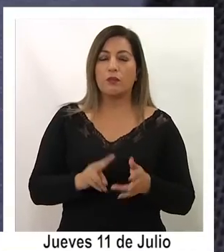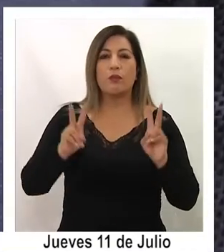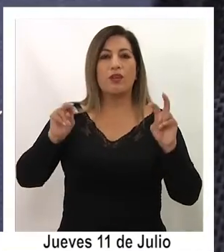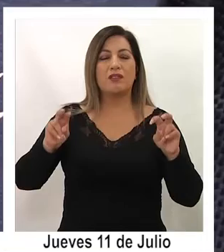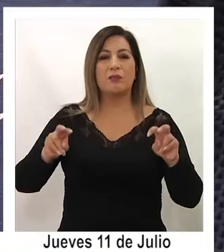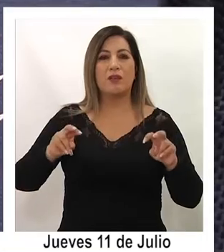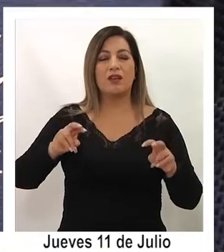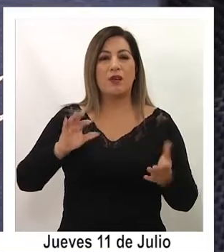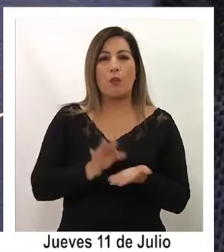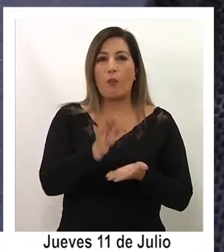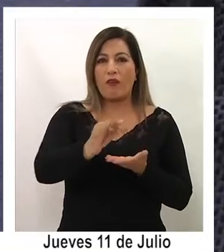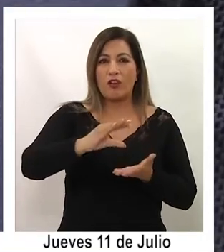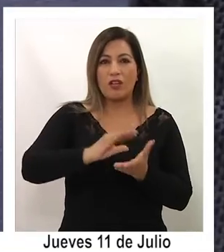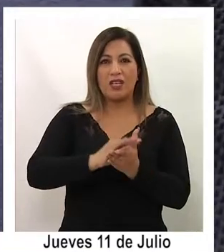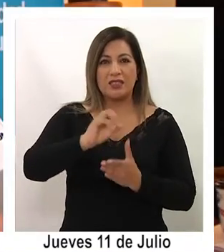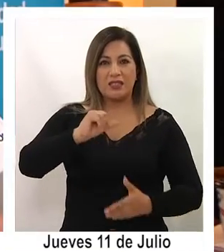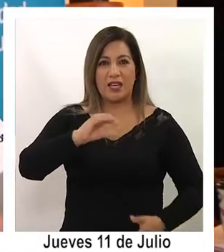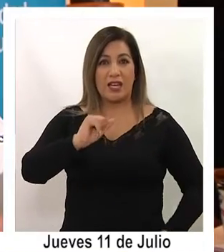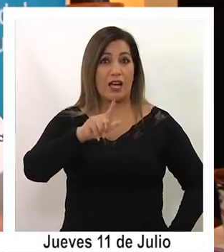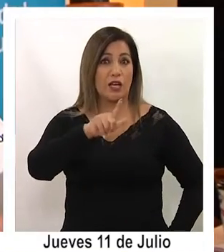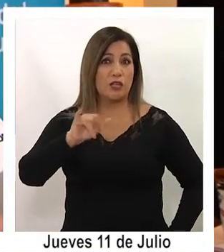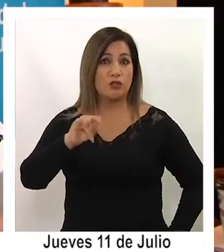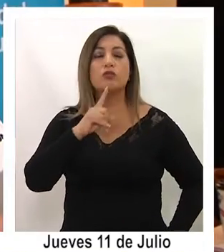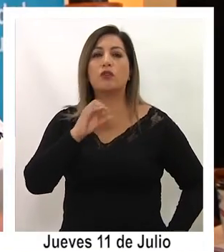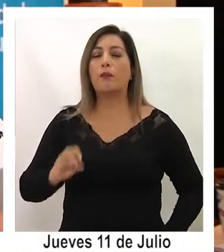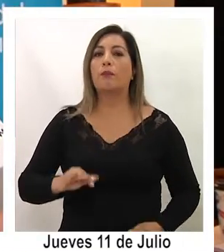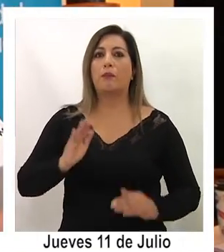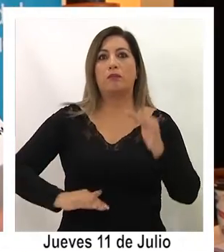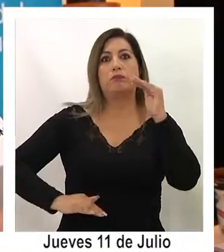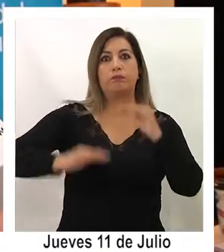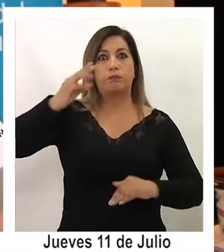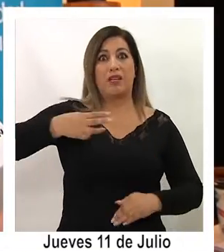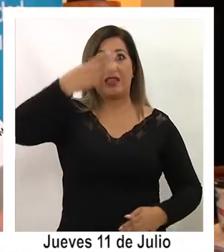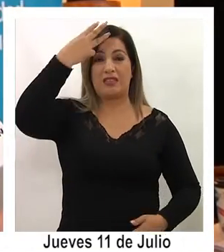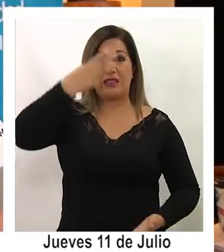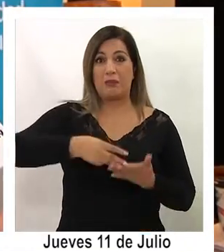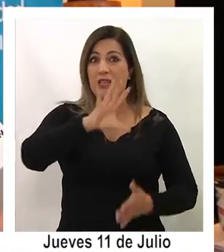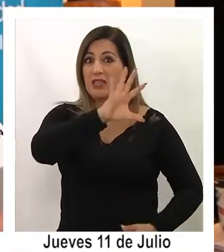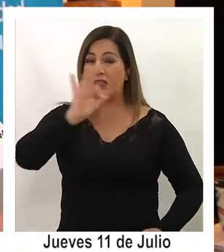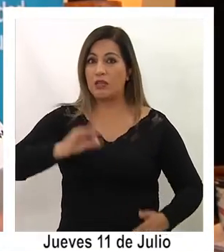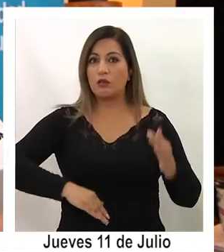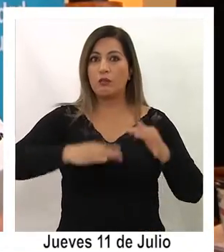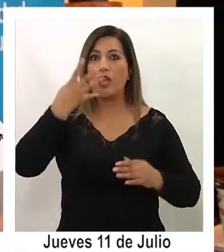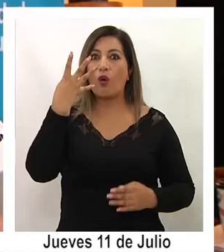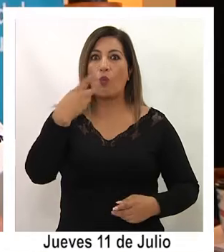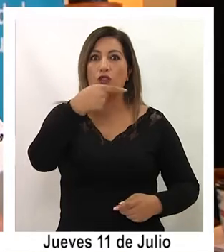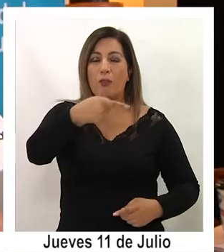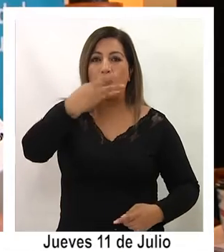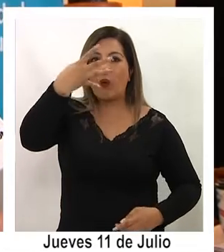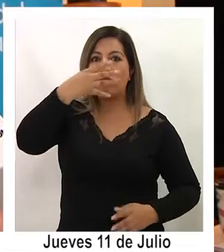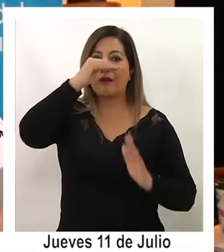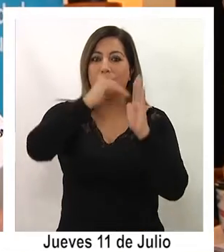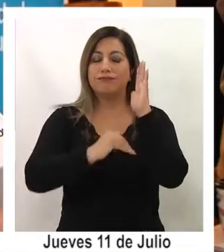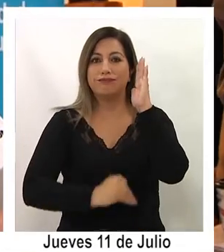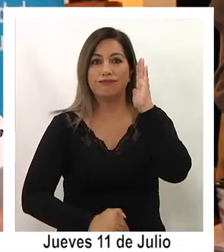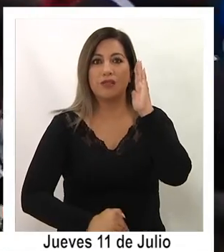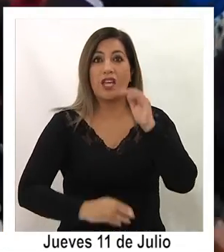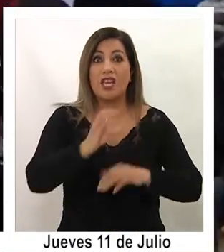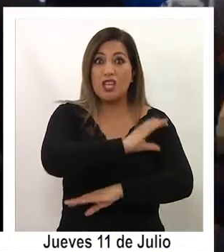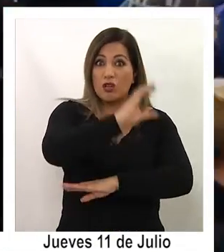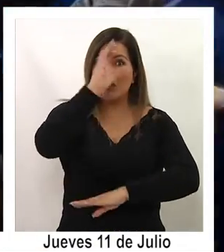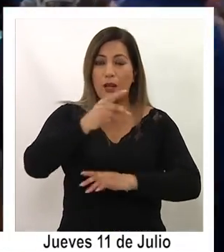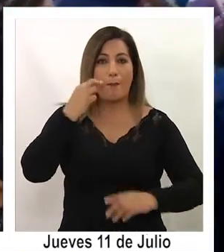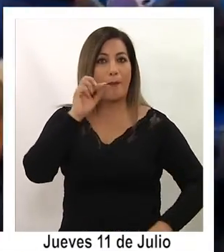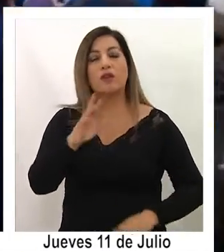de Chacayuta, pero si a Chacayuta le agregamos 3.500 metros y 4 grados bajo cero, tenemos Colchane en condiciones mucho peores.